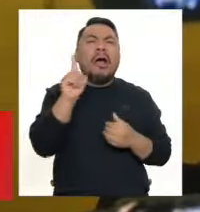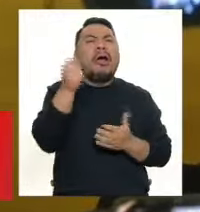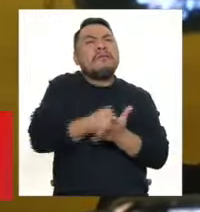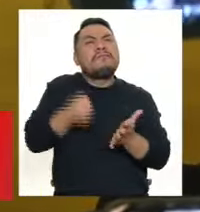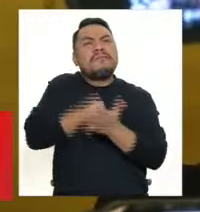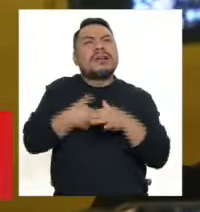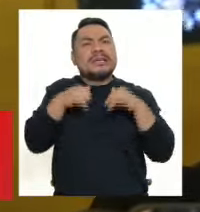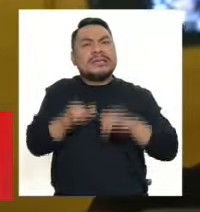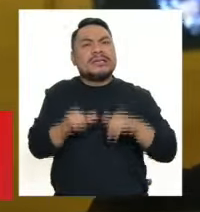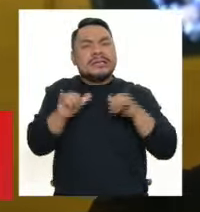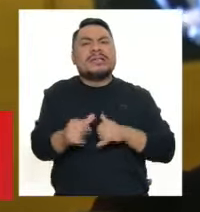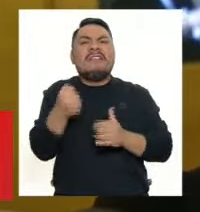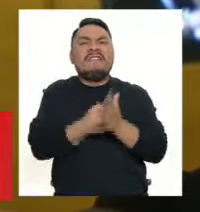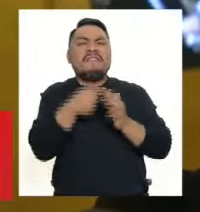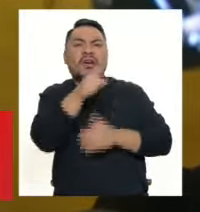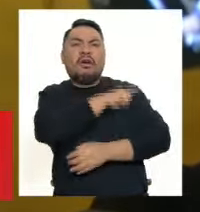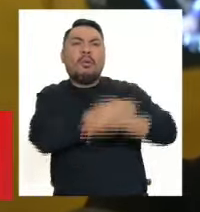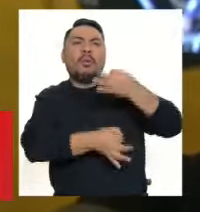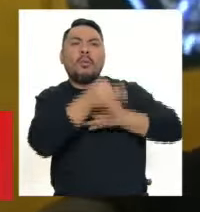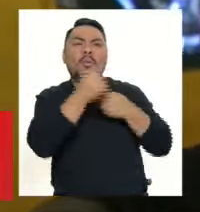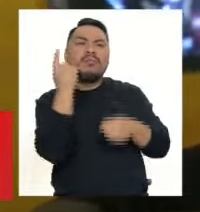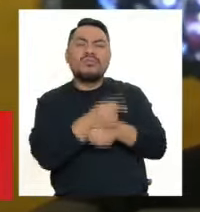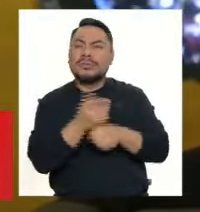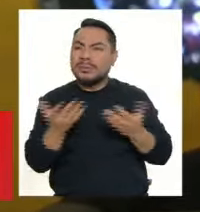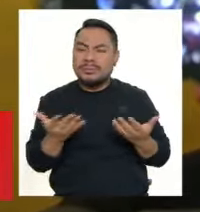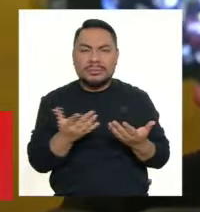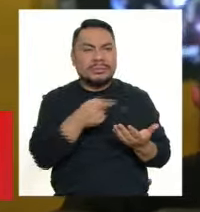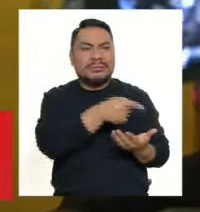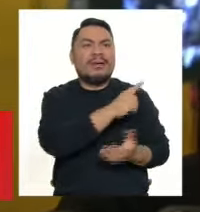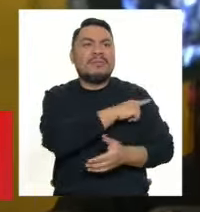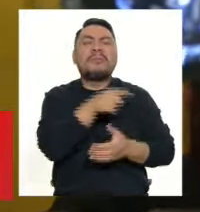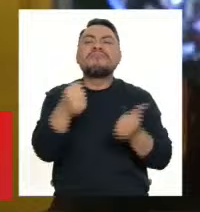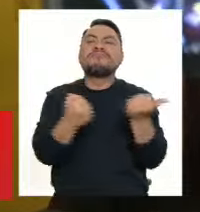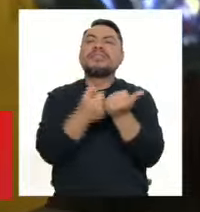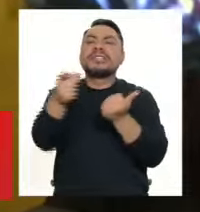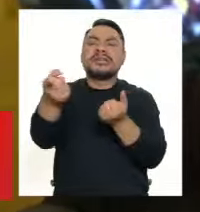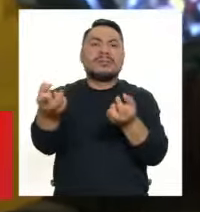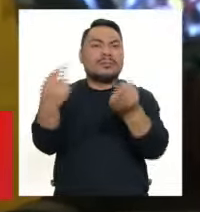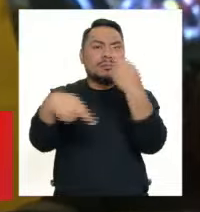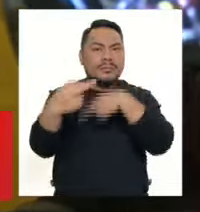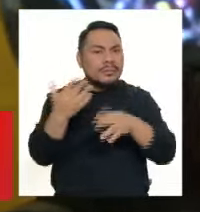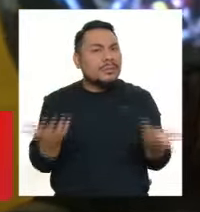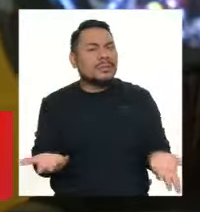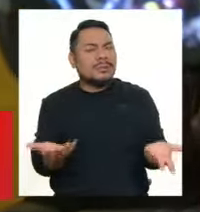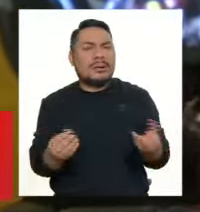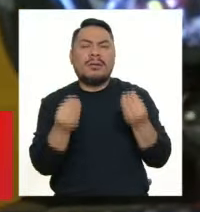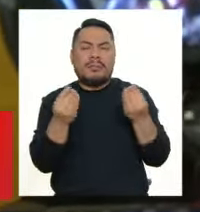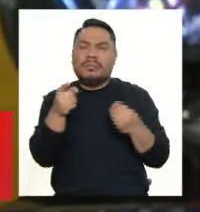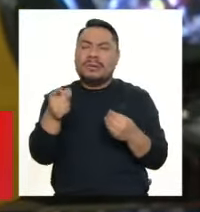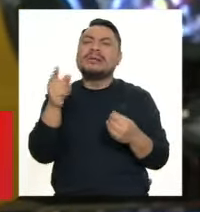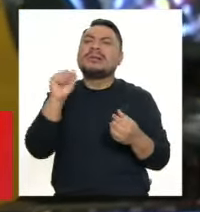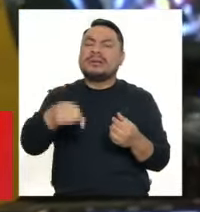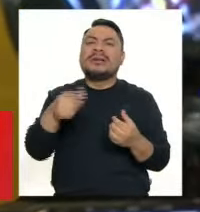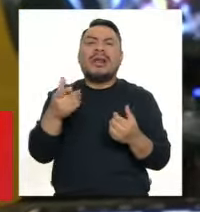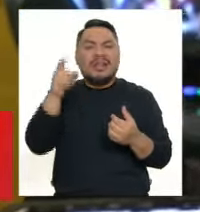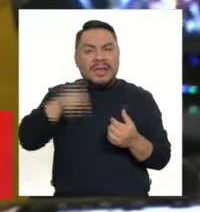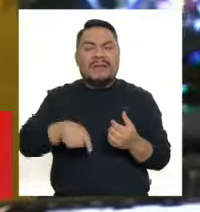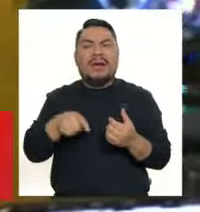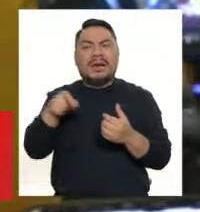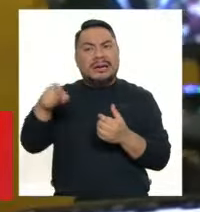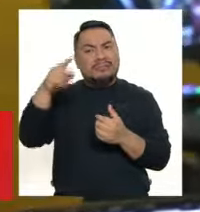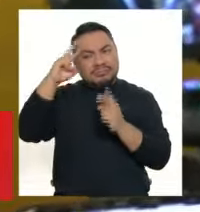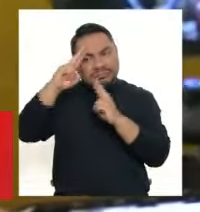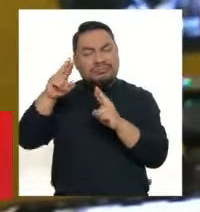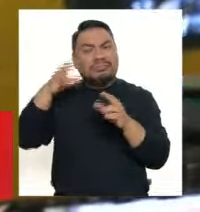planteándose que se retorne en los cargos a estos dos magistrados, y ahora bajo una sentencia debe ser de aplicación, porque